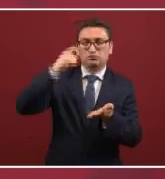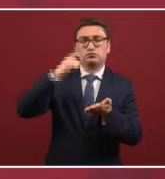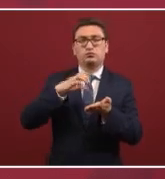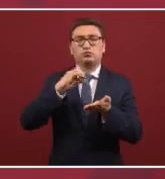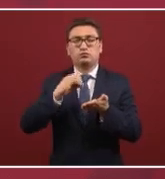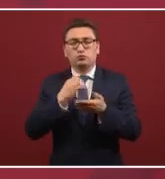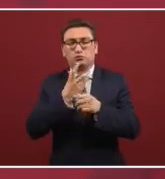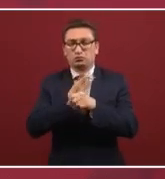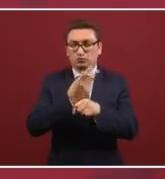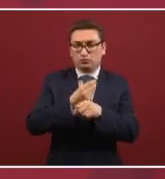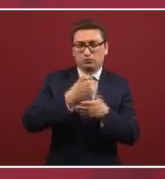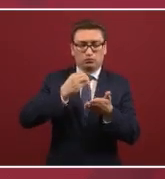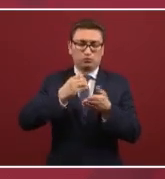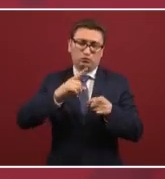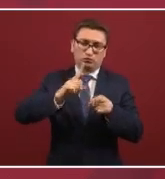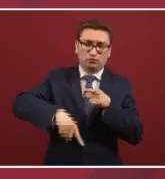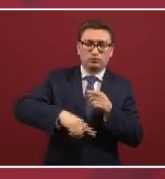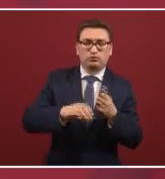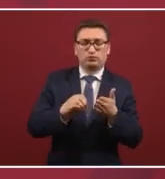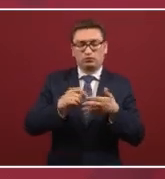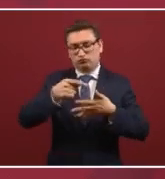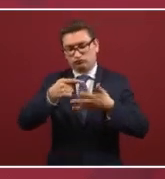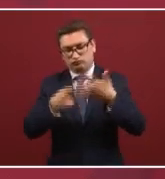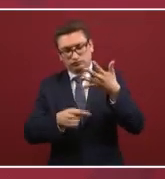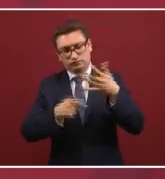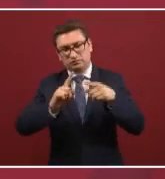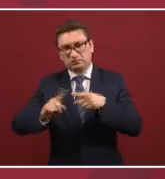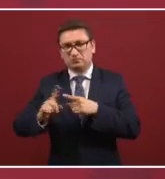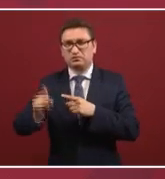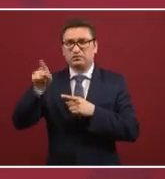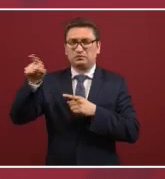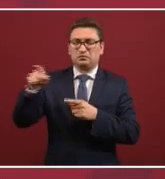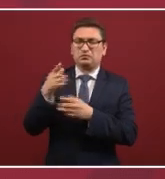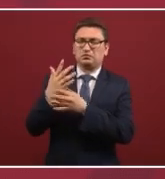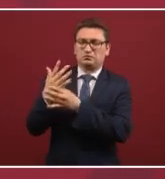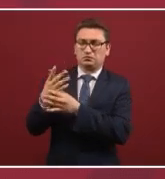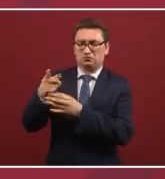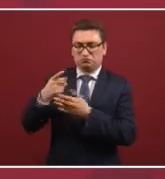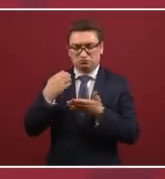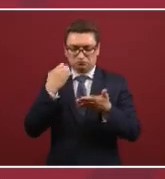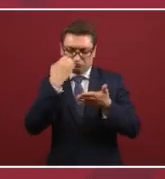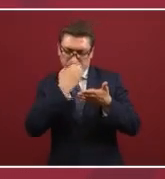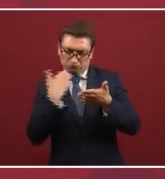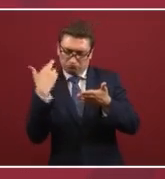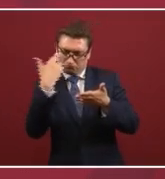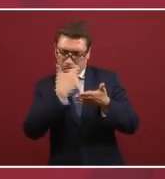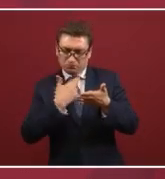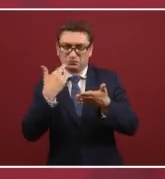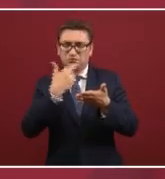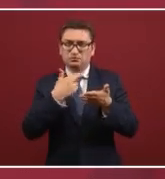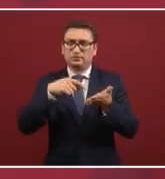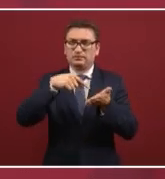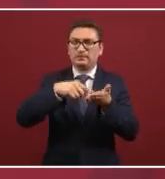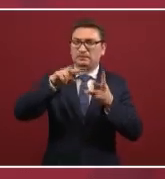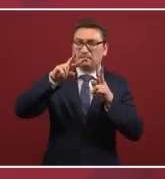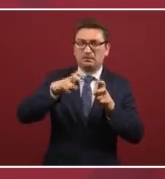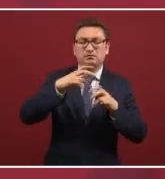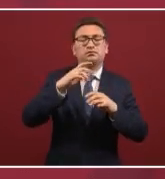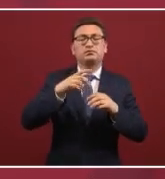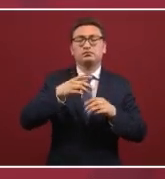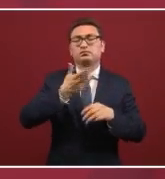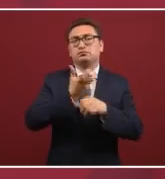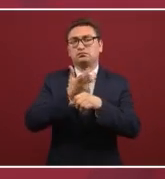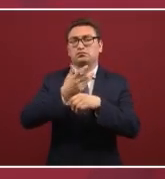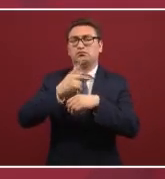enmendar, retirar reservas y formular declaraciones interpretativas sobre tratados